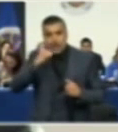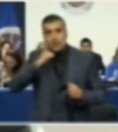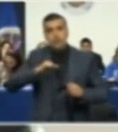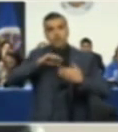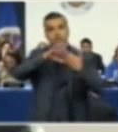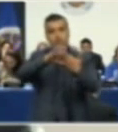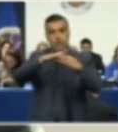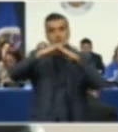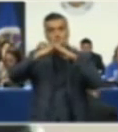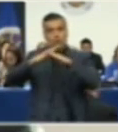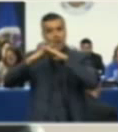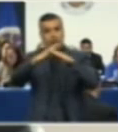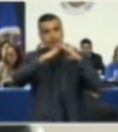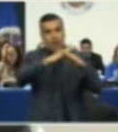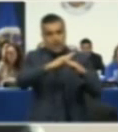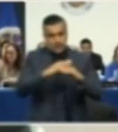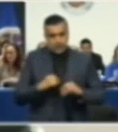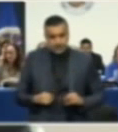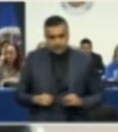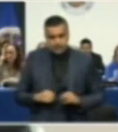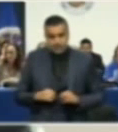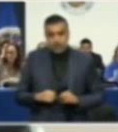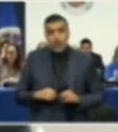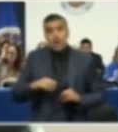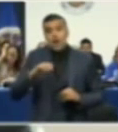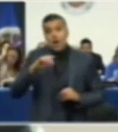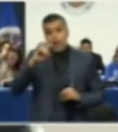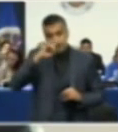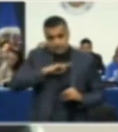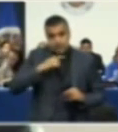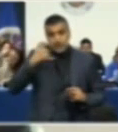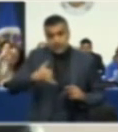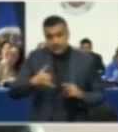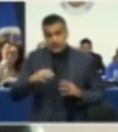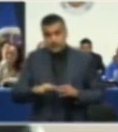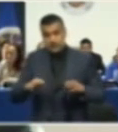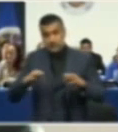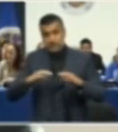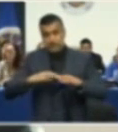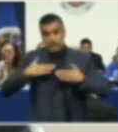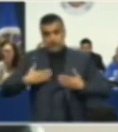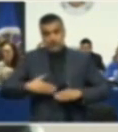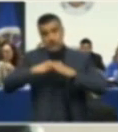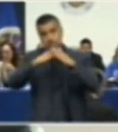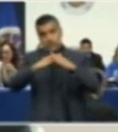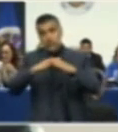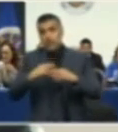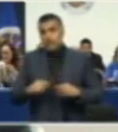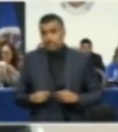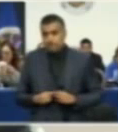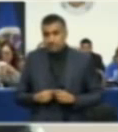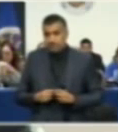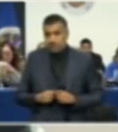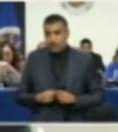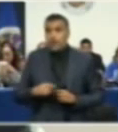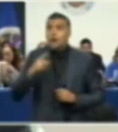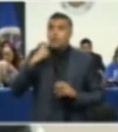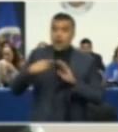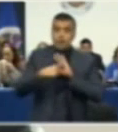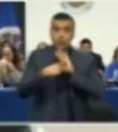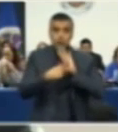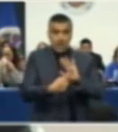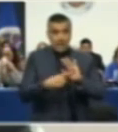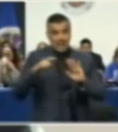barreras, básicamente actitudinales y normativas, que los invisibilizan. Para